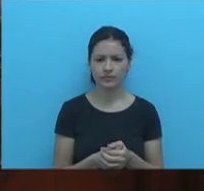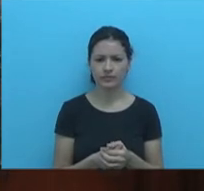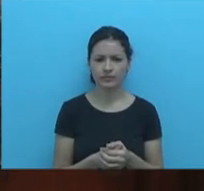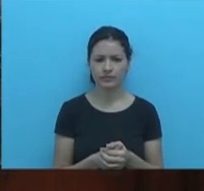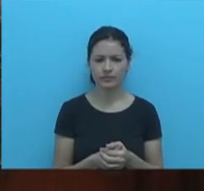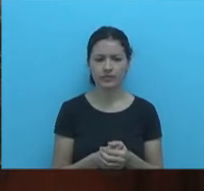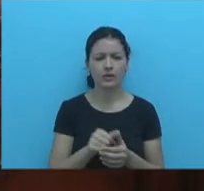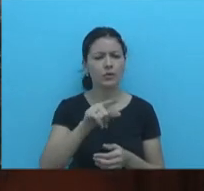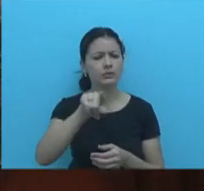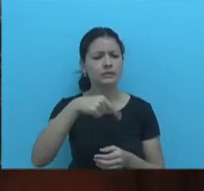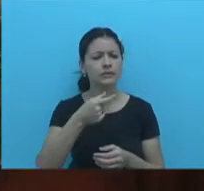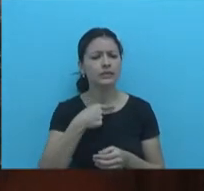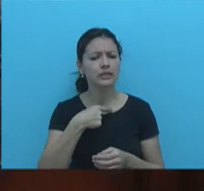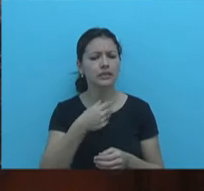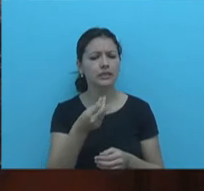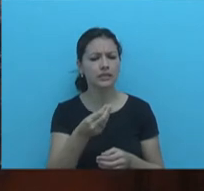qué es lo que sugieren los diputados.